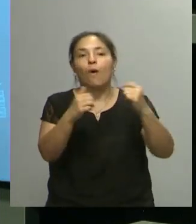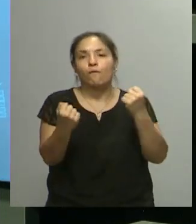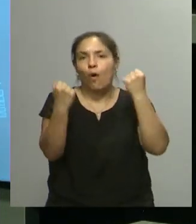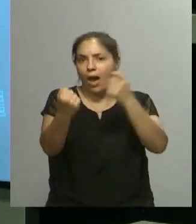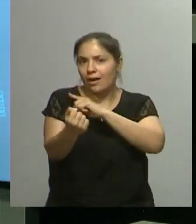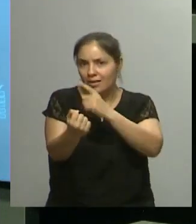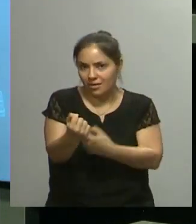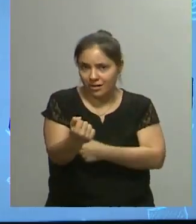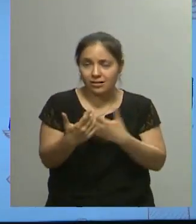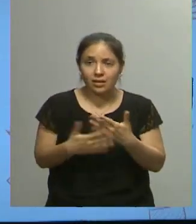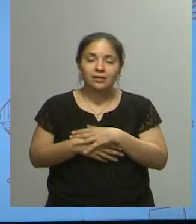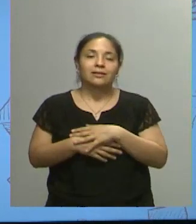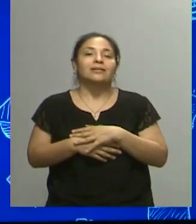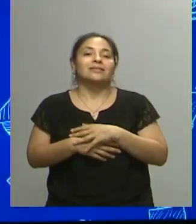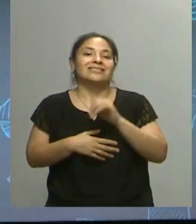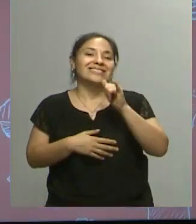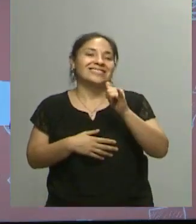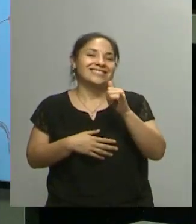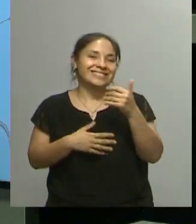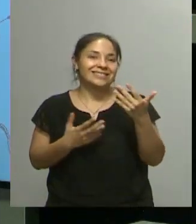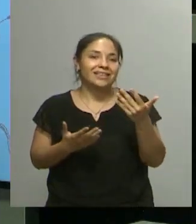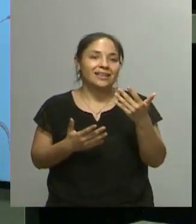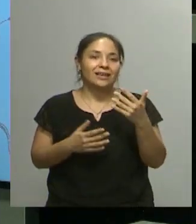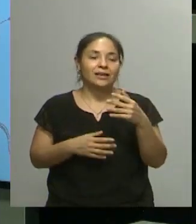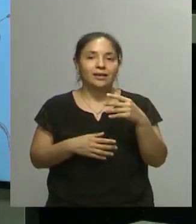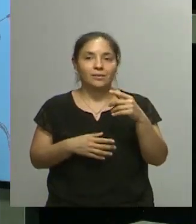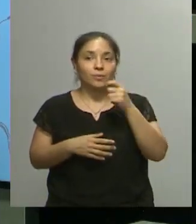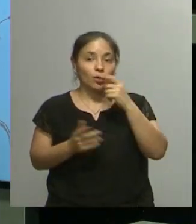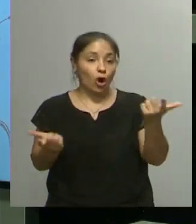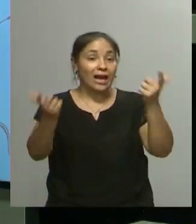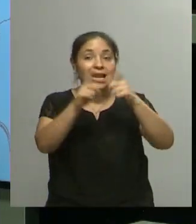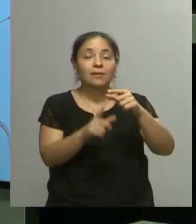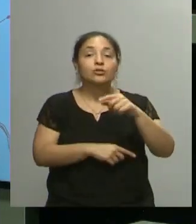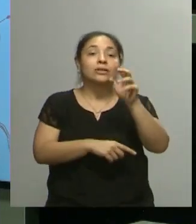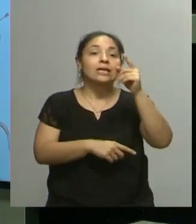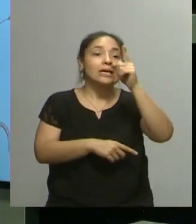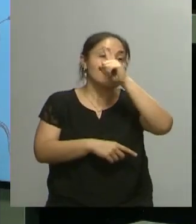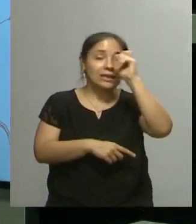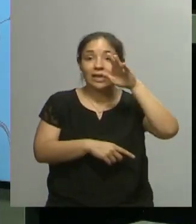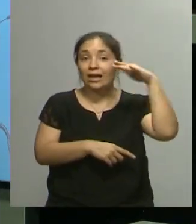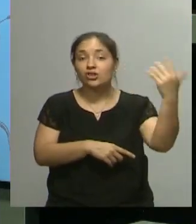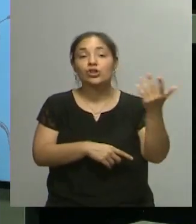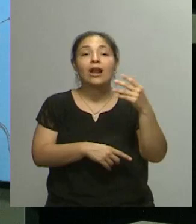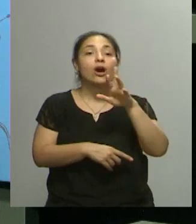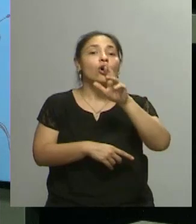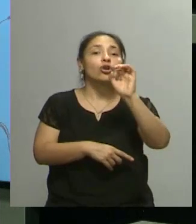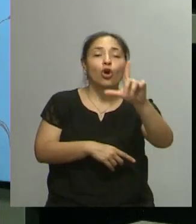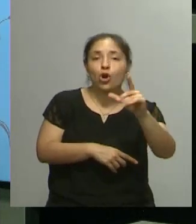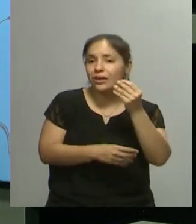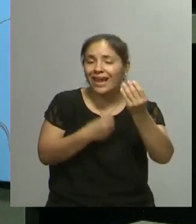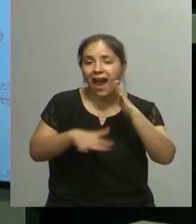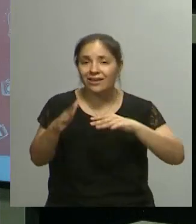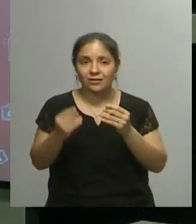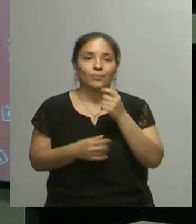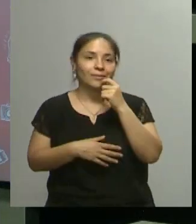fuerte? Porque también es real que muchos se preguntan cuál es el rol de estos organismos internacionales, qué tanto hacen. Bueno, volvemos al caso del jugador